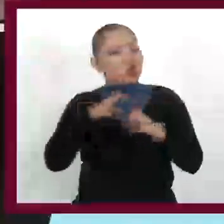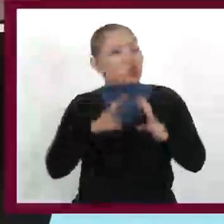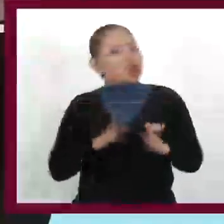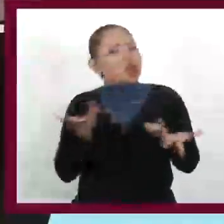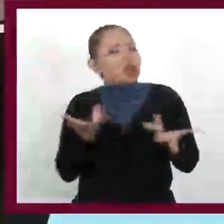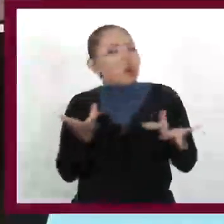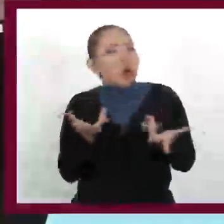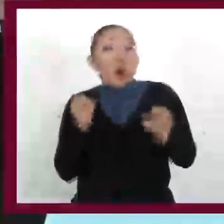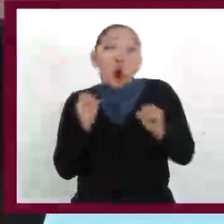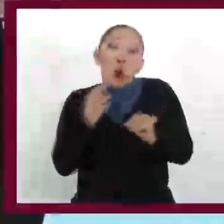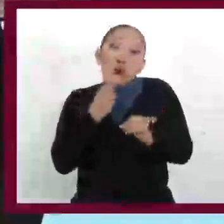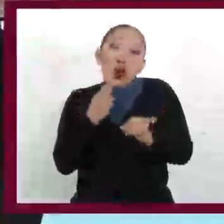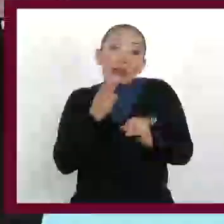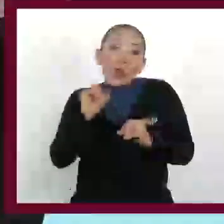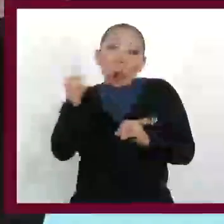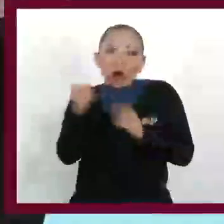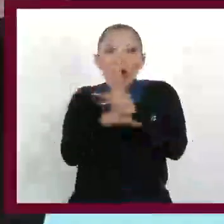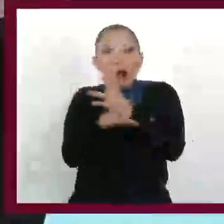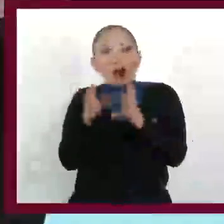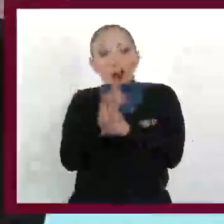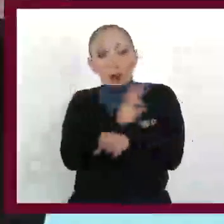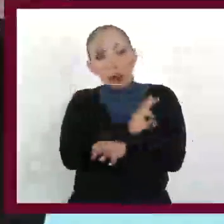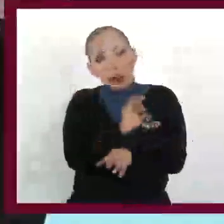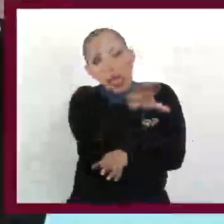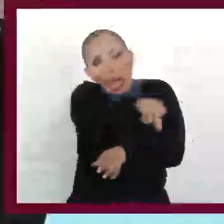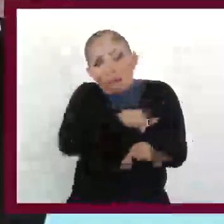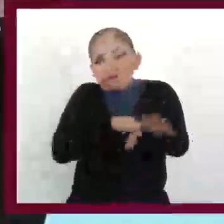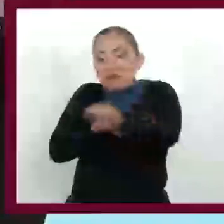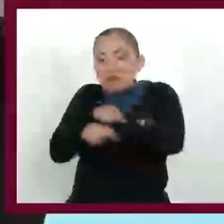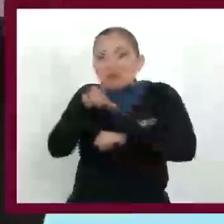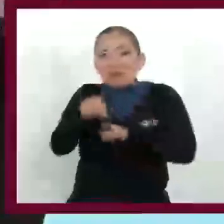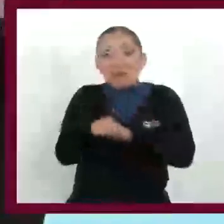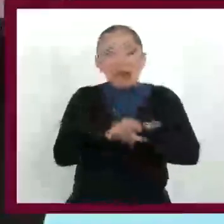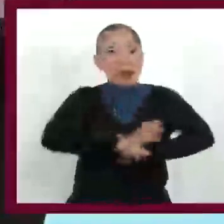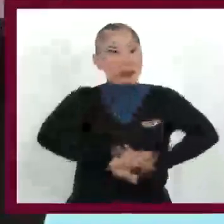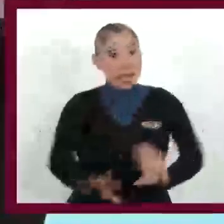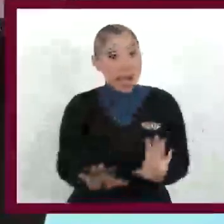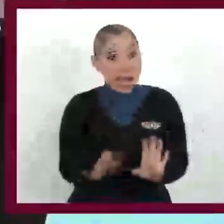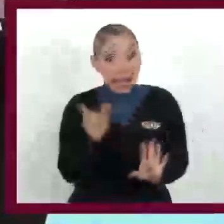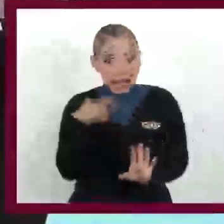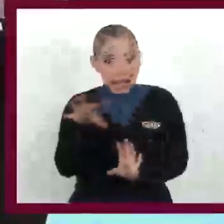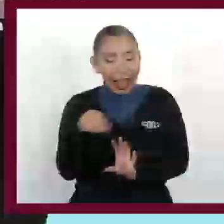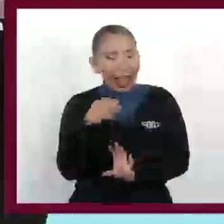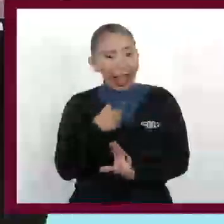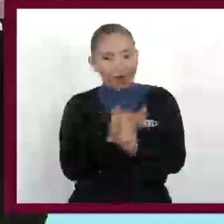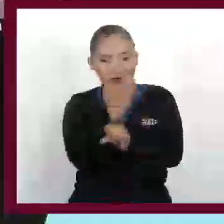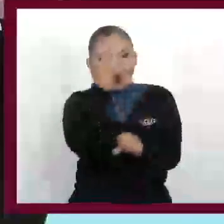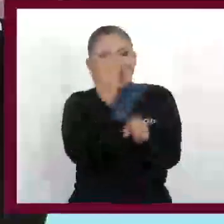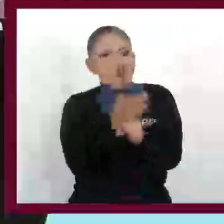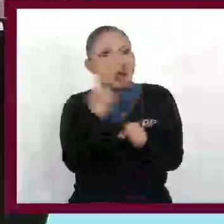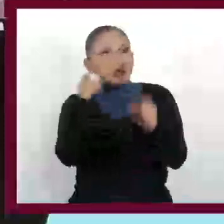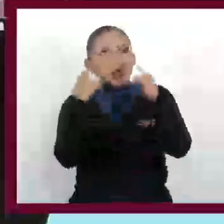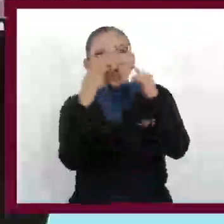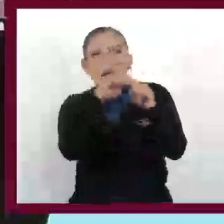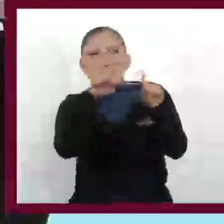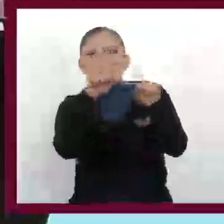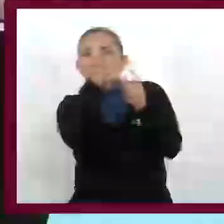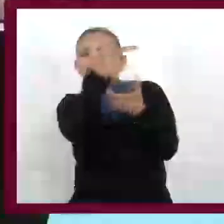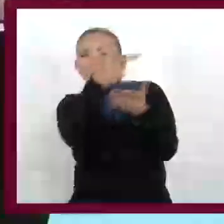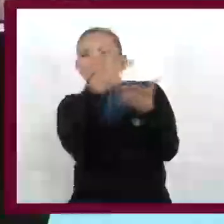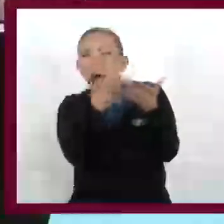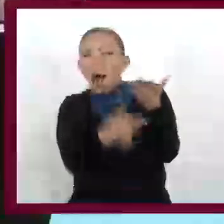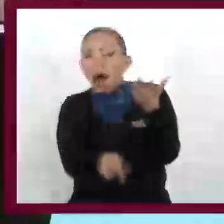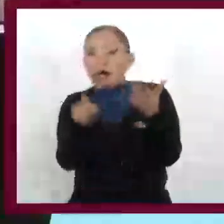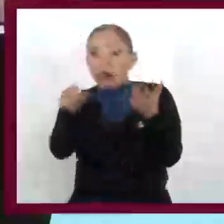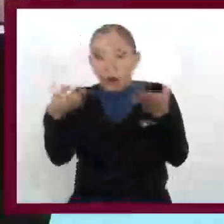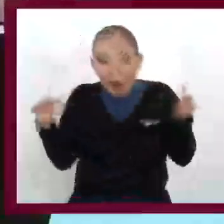su cuerpo o utilizando recursos que tengan a la mano. Una vez que hayan encontrado suficientes sonidos,